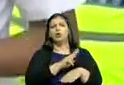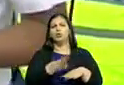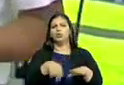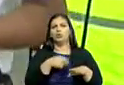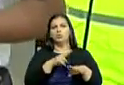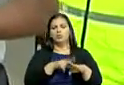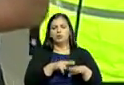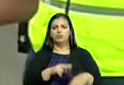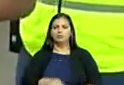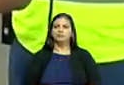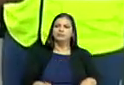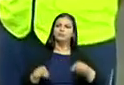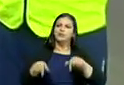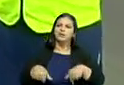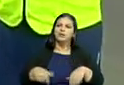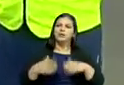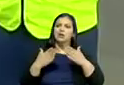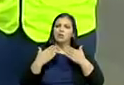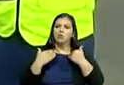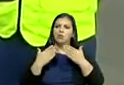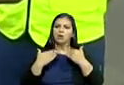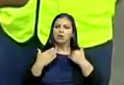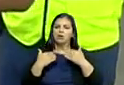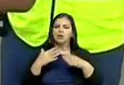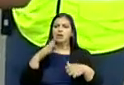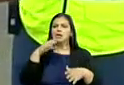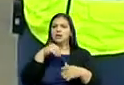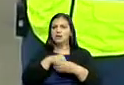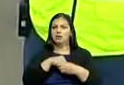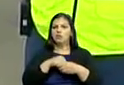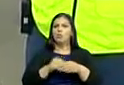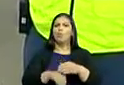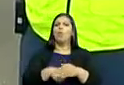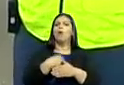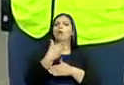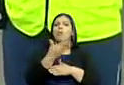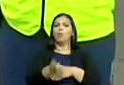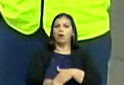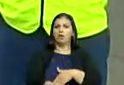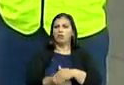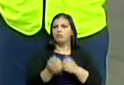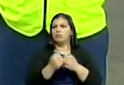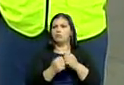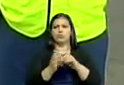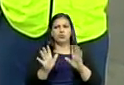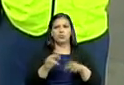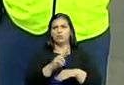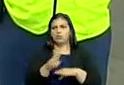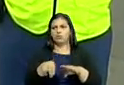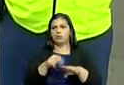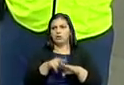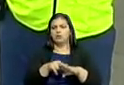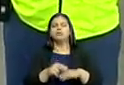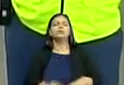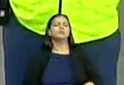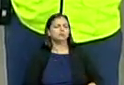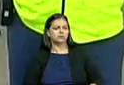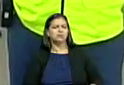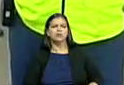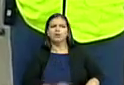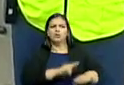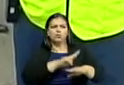las vías principales guayaquil ni en las afueras de la ciudad existen novedades del momento no todo está circulando normalmente en lo que se refiere a la movilidad